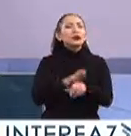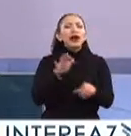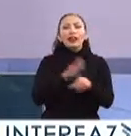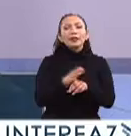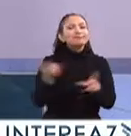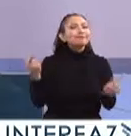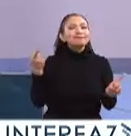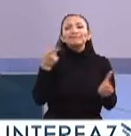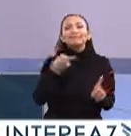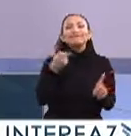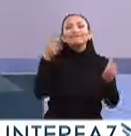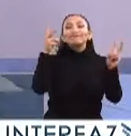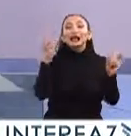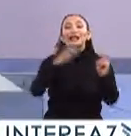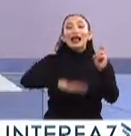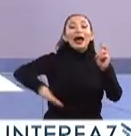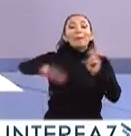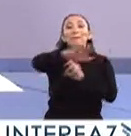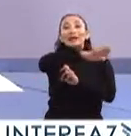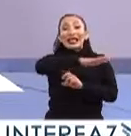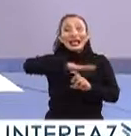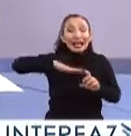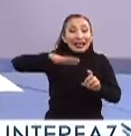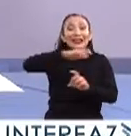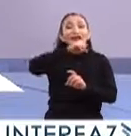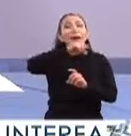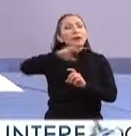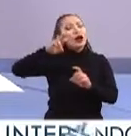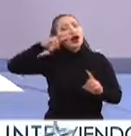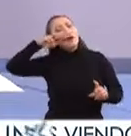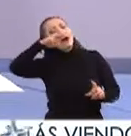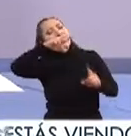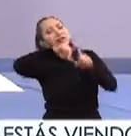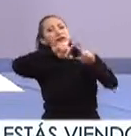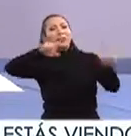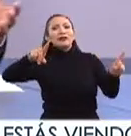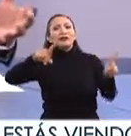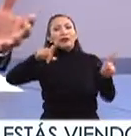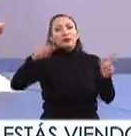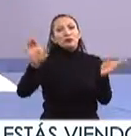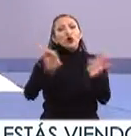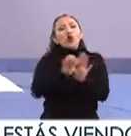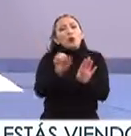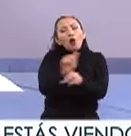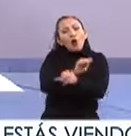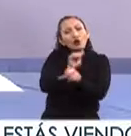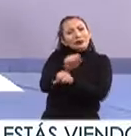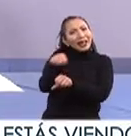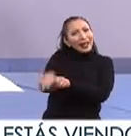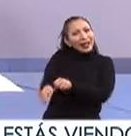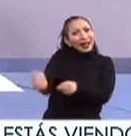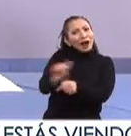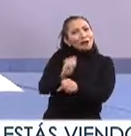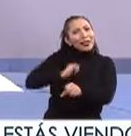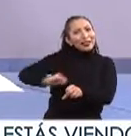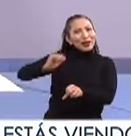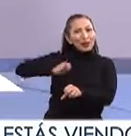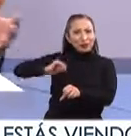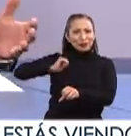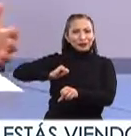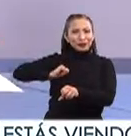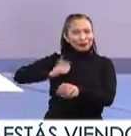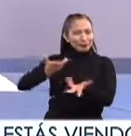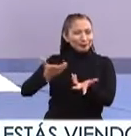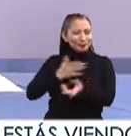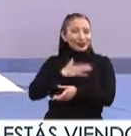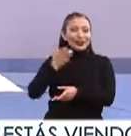mucho con el medio ambiente, pero también con una visión distinta de ver pues, los autos, sobre todo los autos antiguos. Y